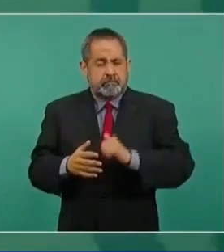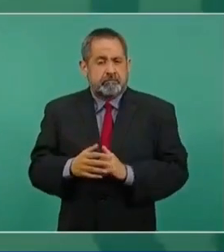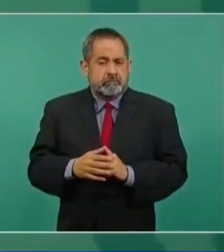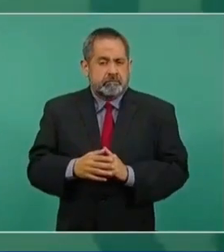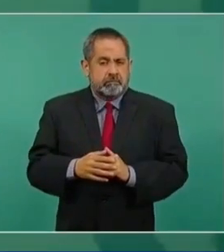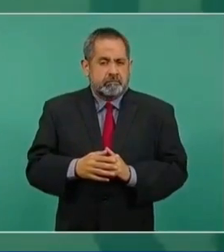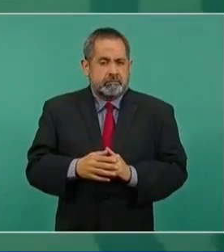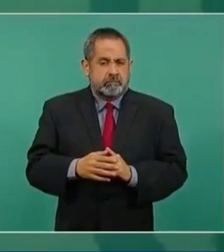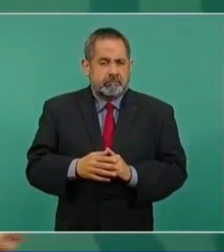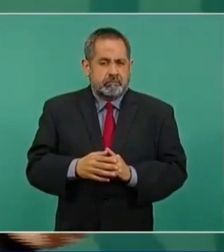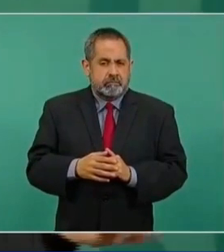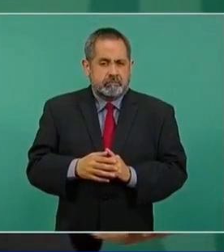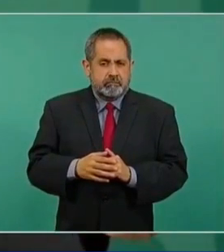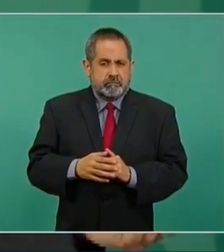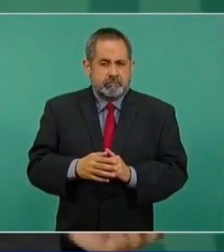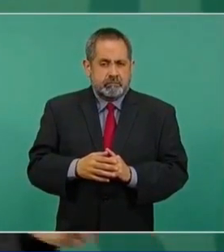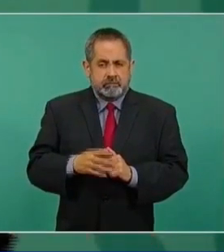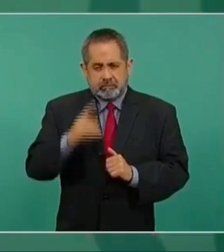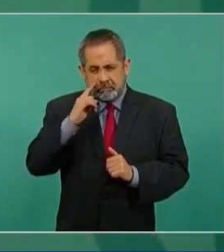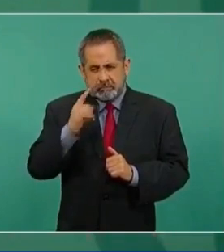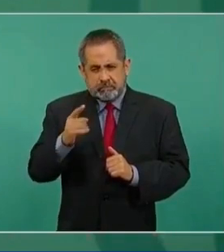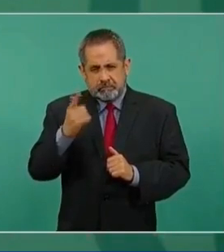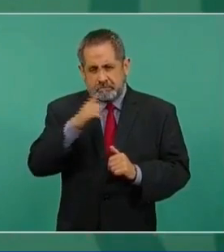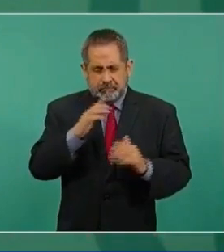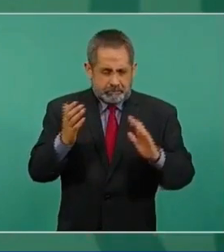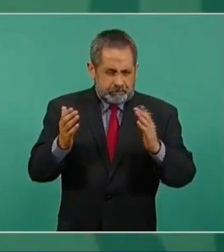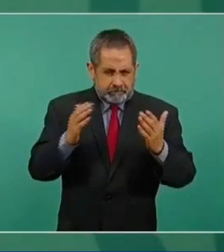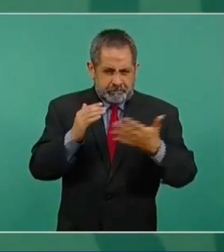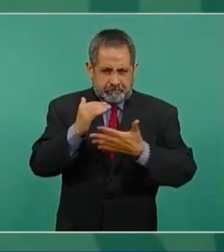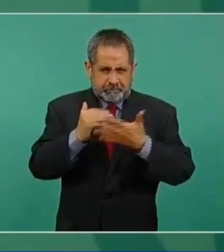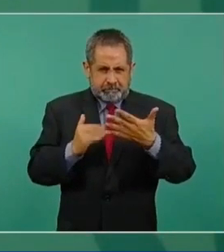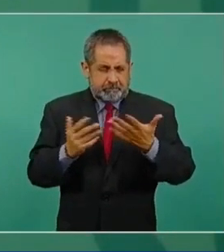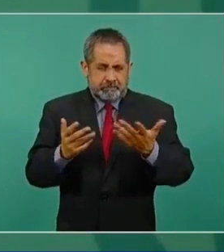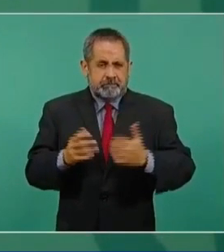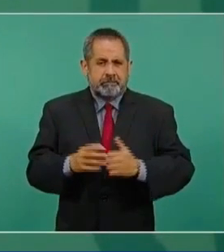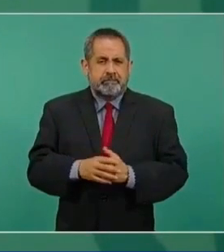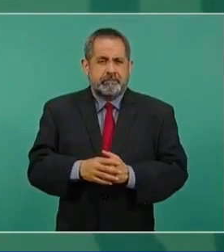aunque son muy feos los comparativos,